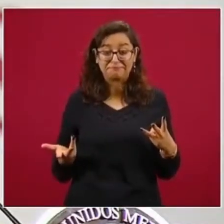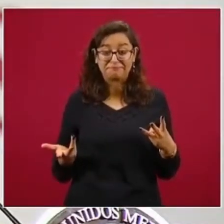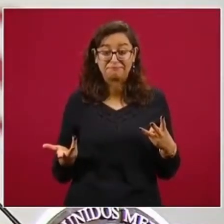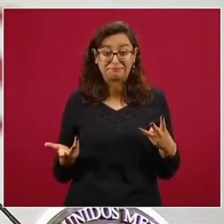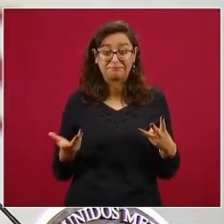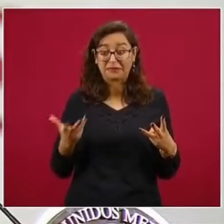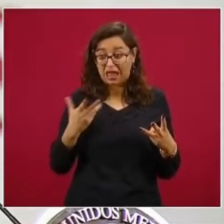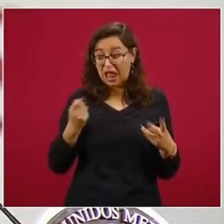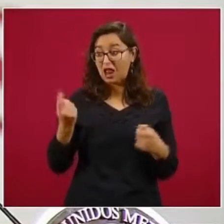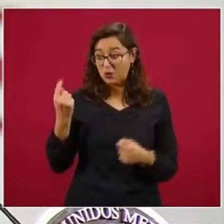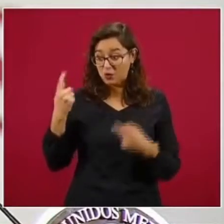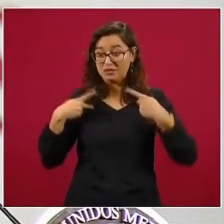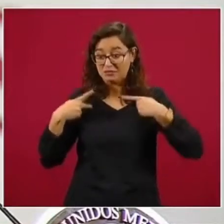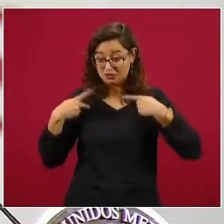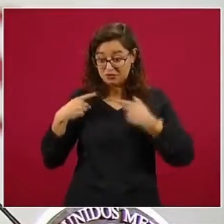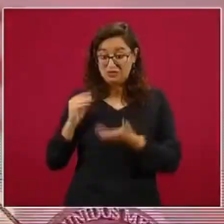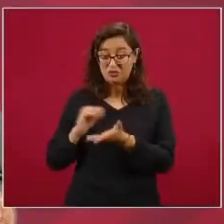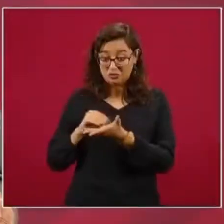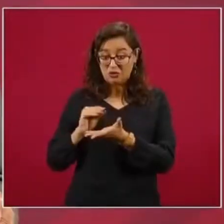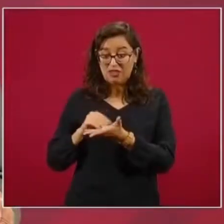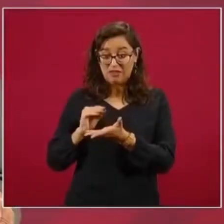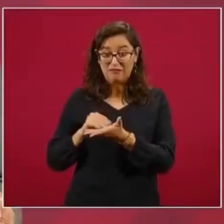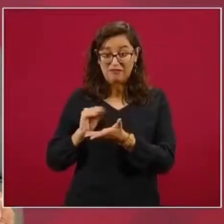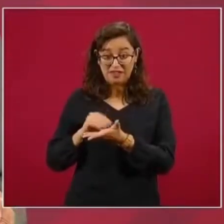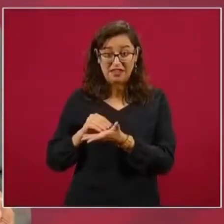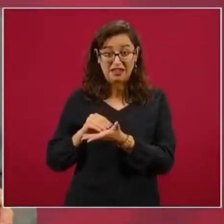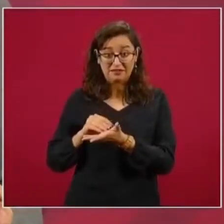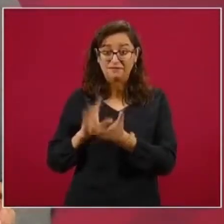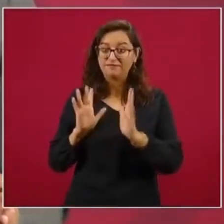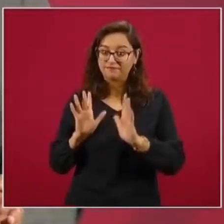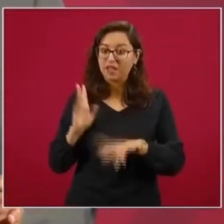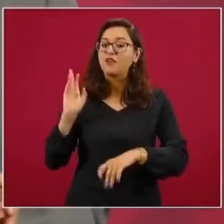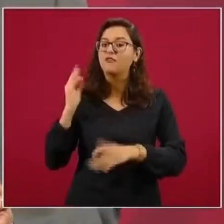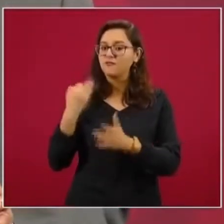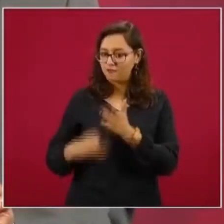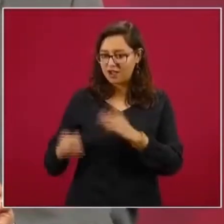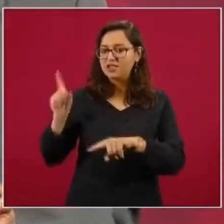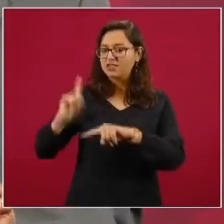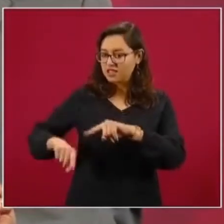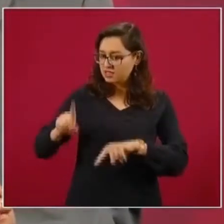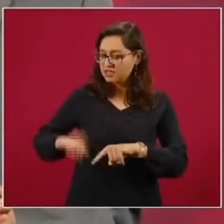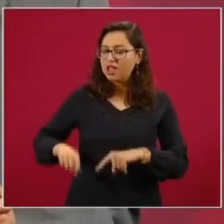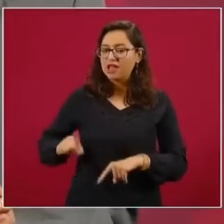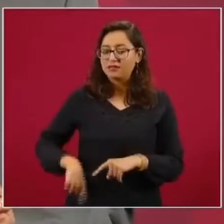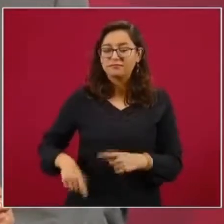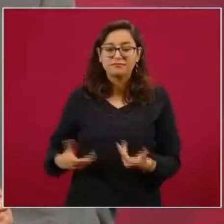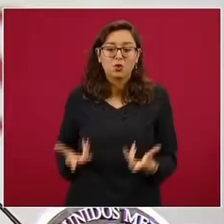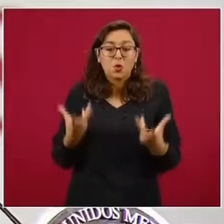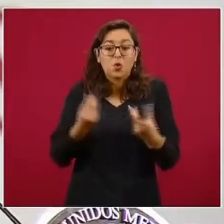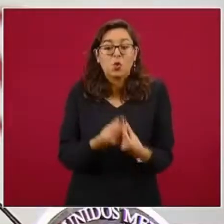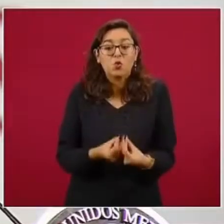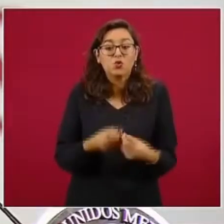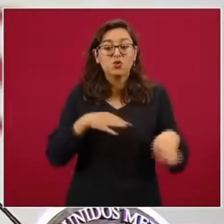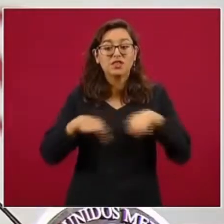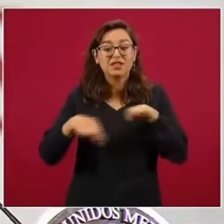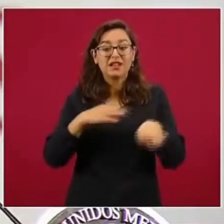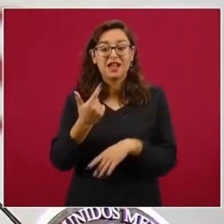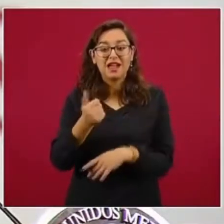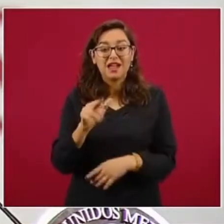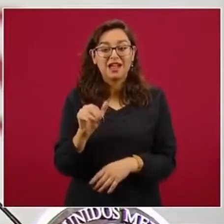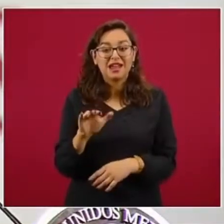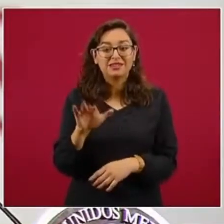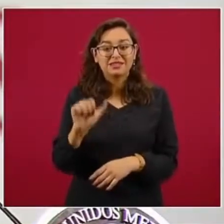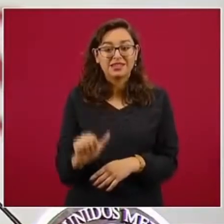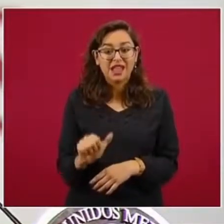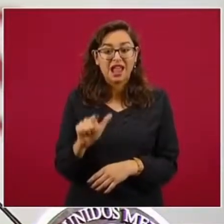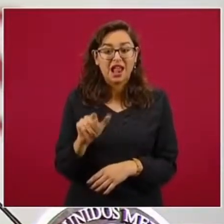Había gente, y todavía no terminamos de limpiar, de García Luna.